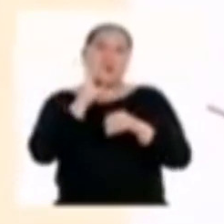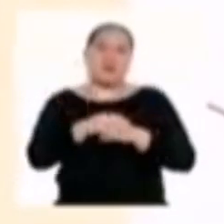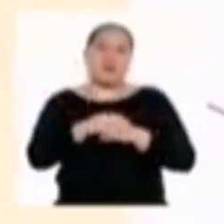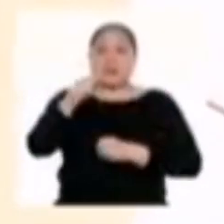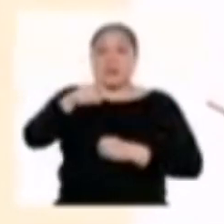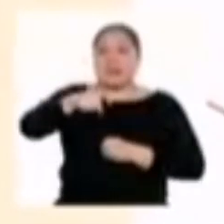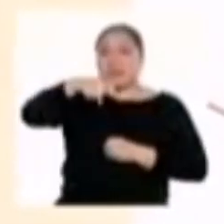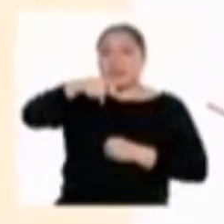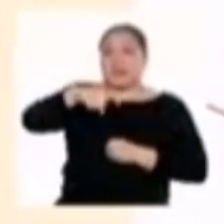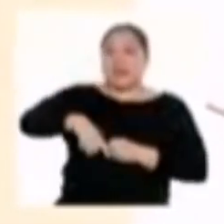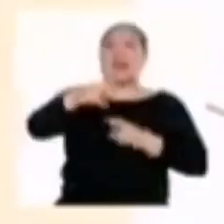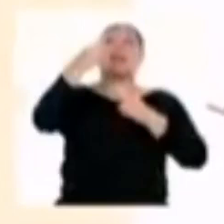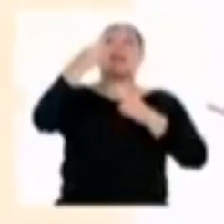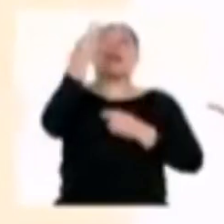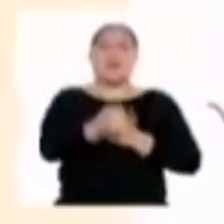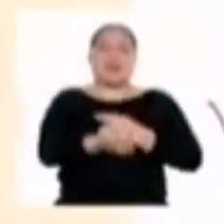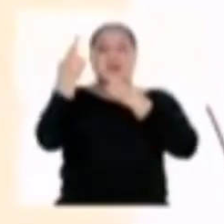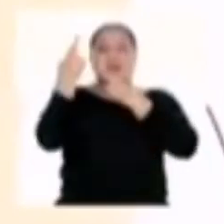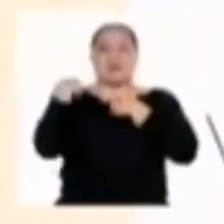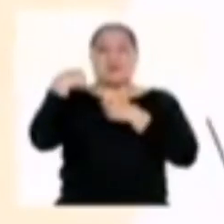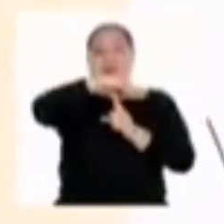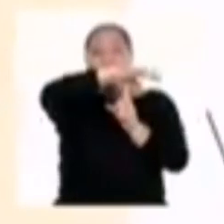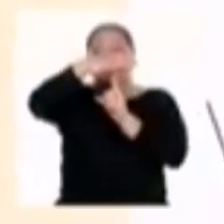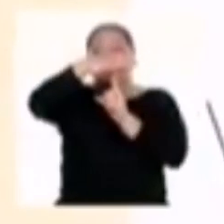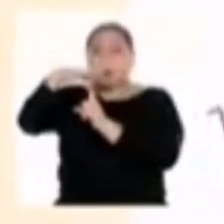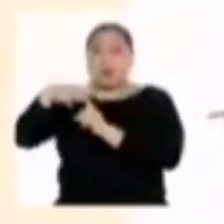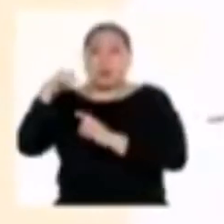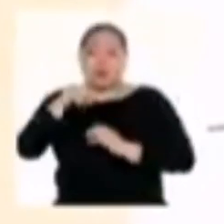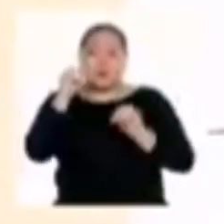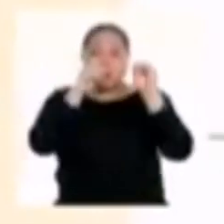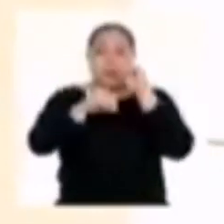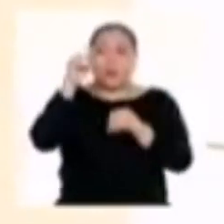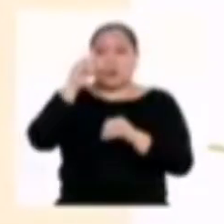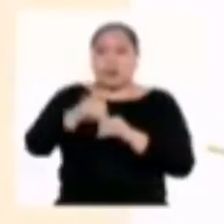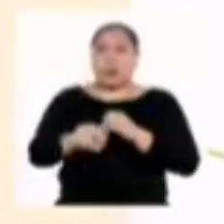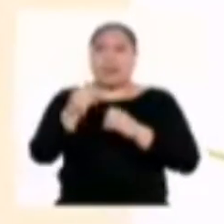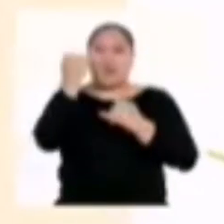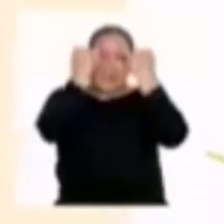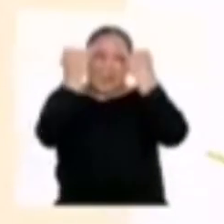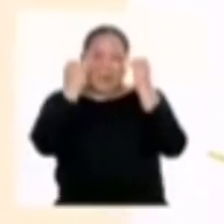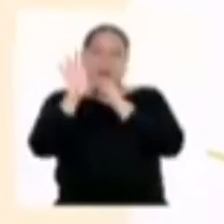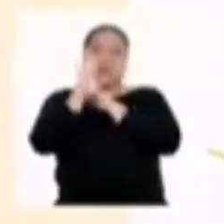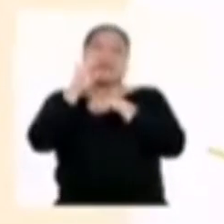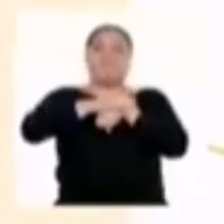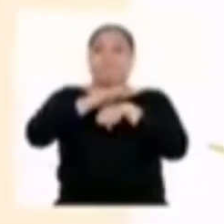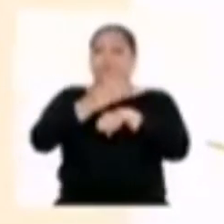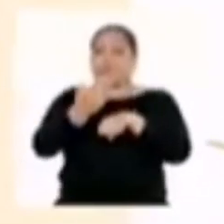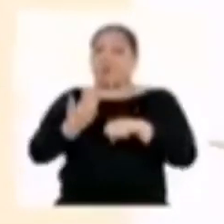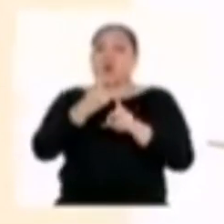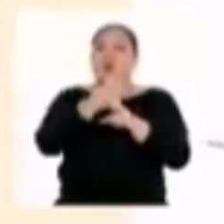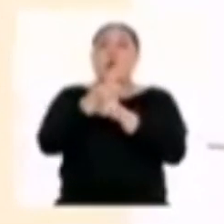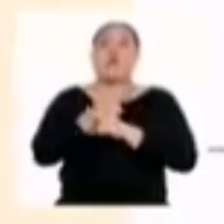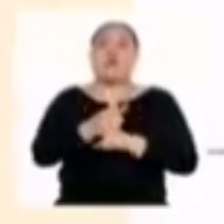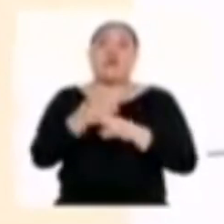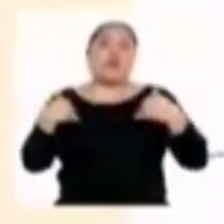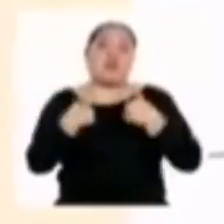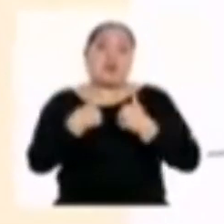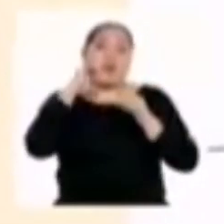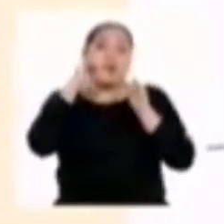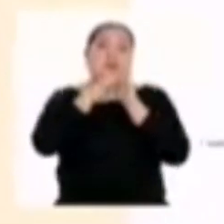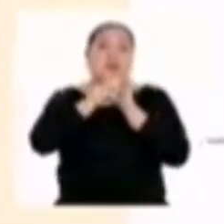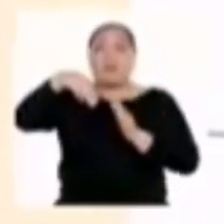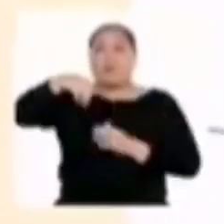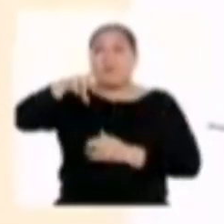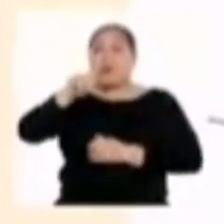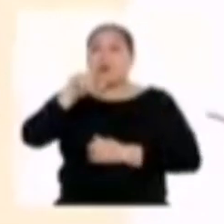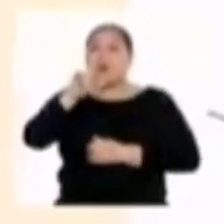conciencia de qué tan responsables estamos siendo con la naturaleza. Urge adoptar medidas preventivas para mantener y cuidar las especies naturales, como la merluza,